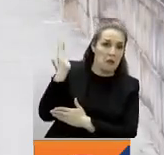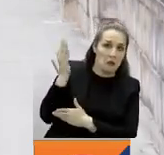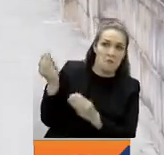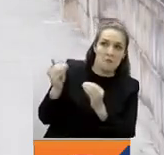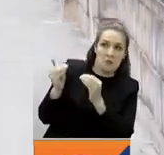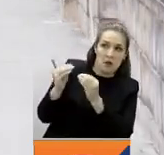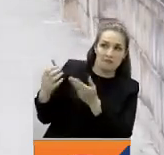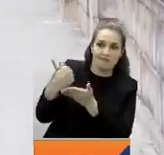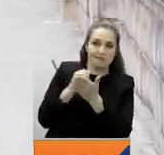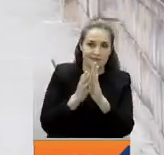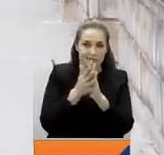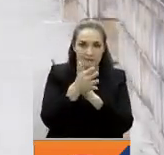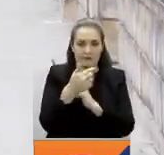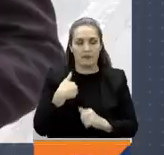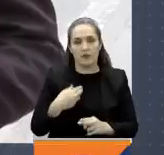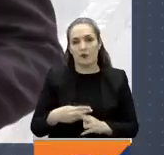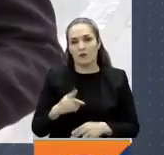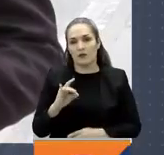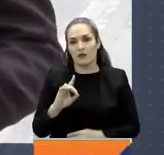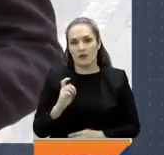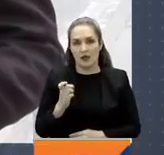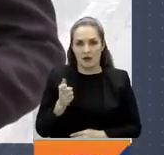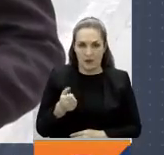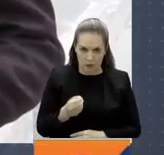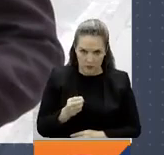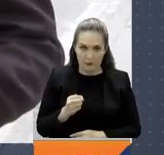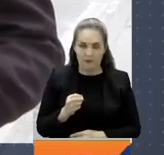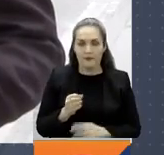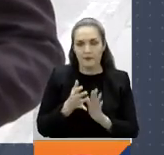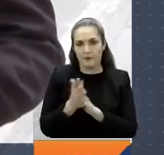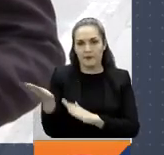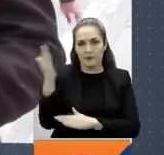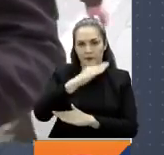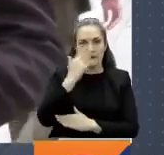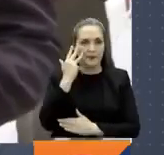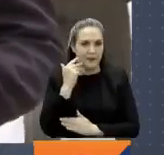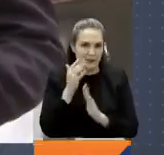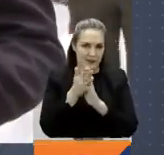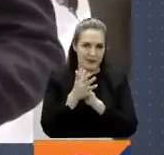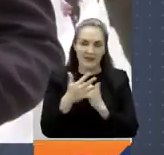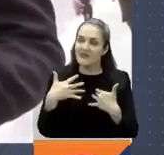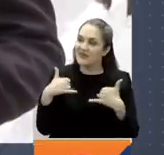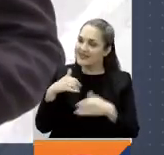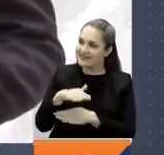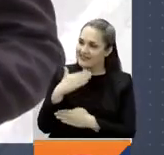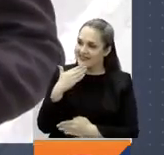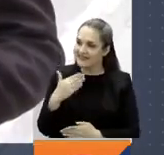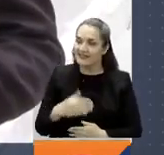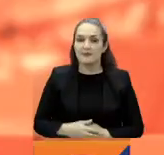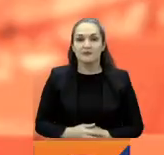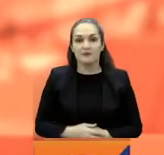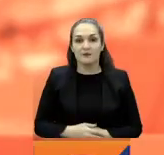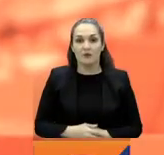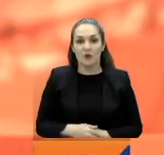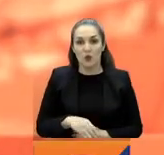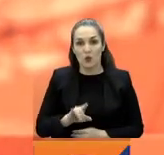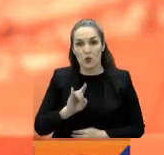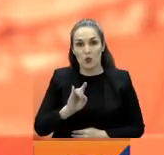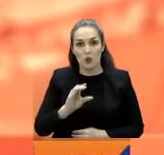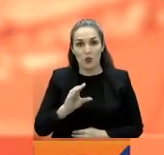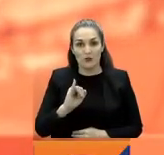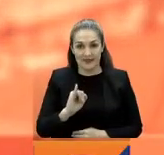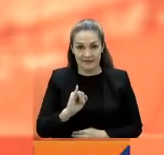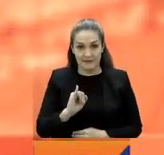Casa de Nariño. Diego Giraldo en RTVC Noticias, conectados 24/7. Diego, mil gracias, feliz tarde. Y las unidades de cuidados intensivos del Valle del